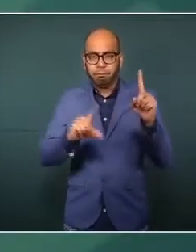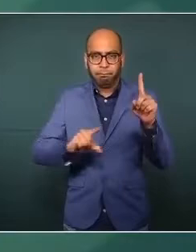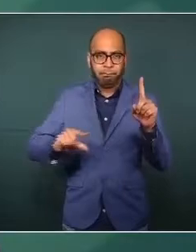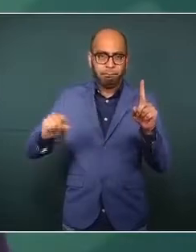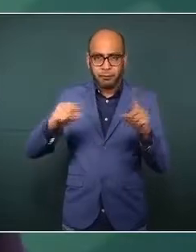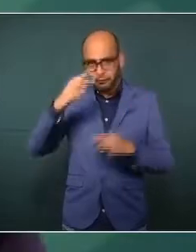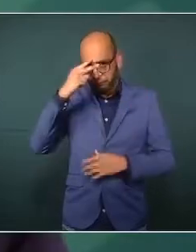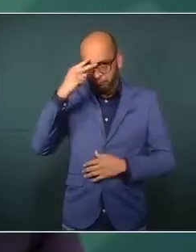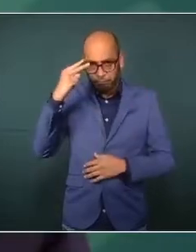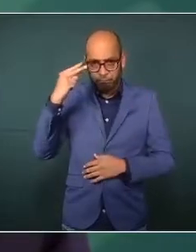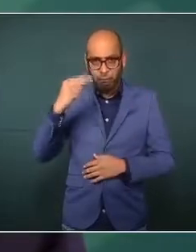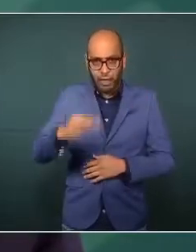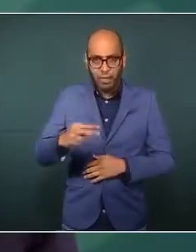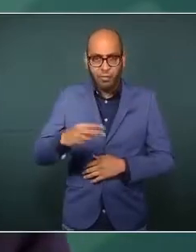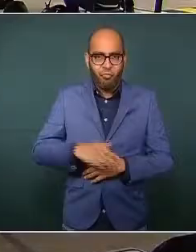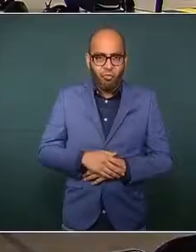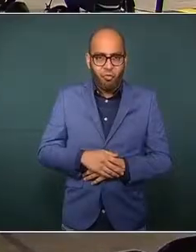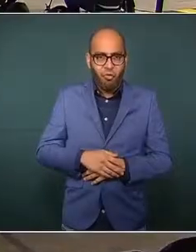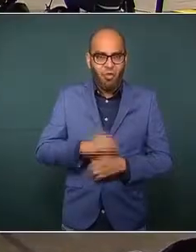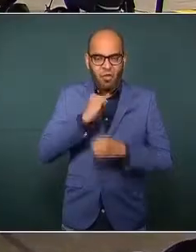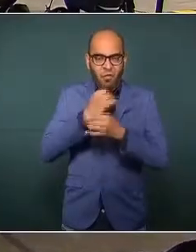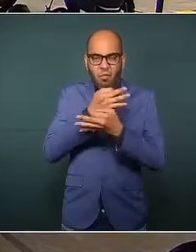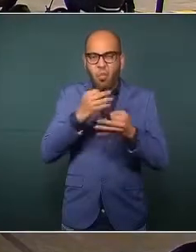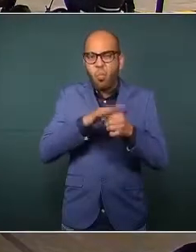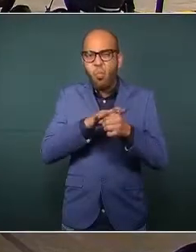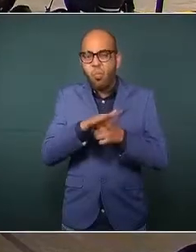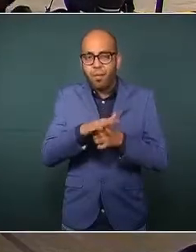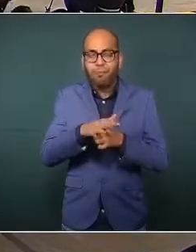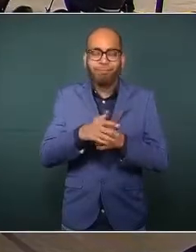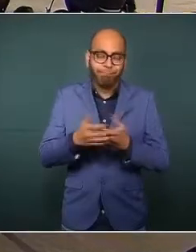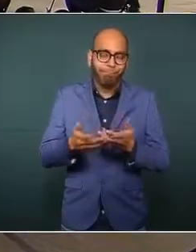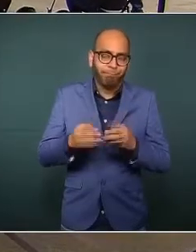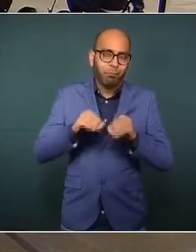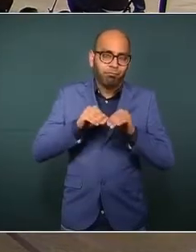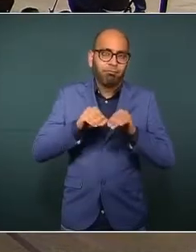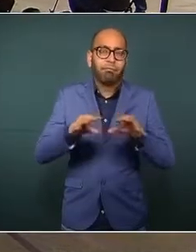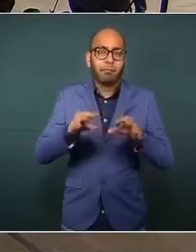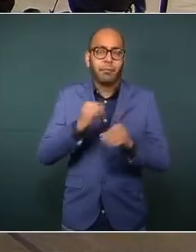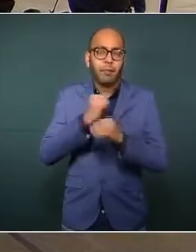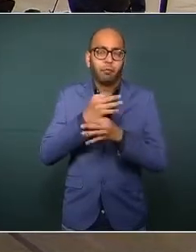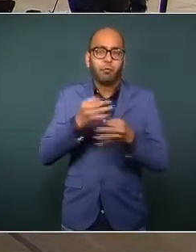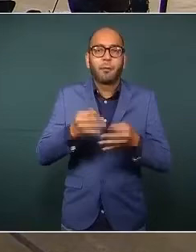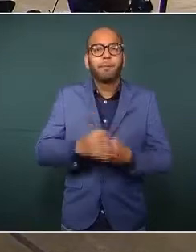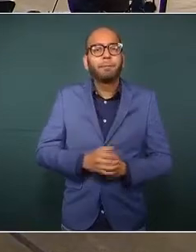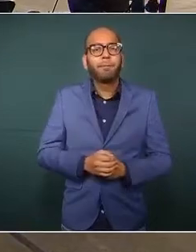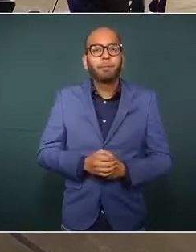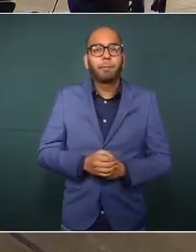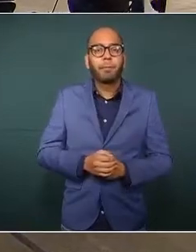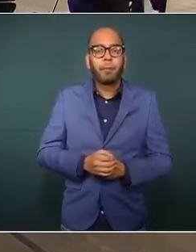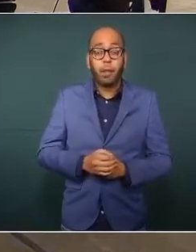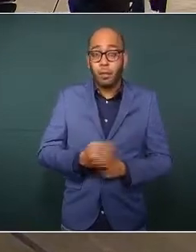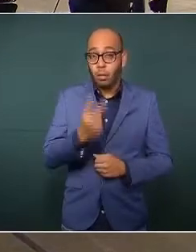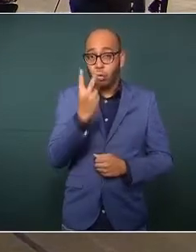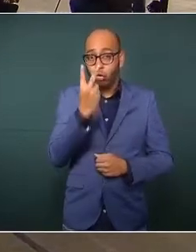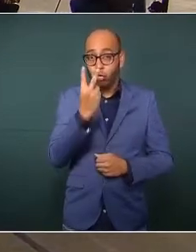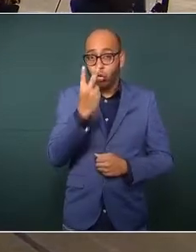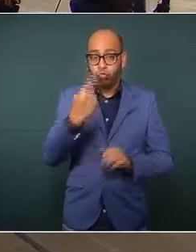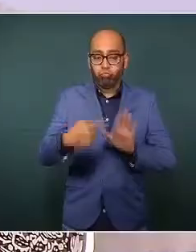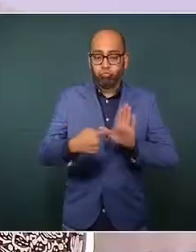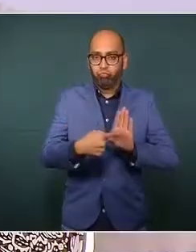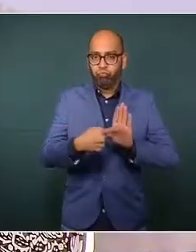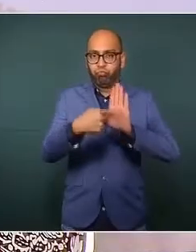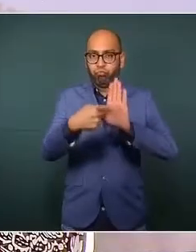situación de cada una de las entidades federativas. Son las dos exposiciones que